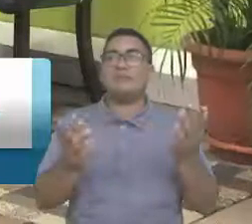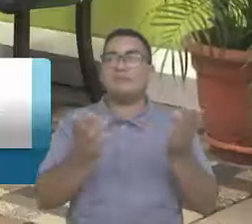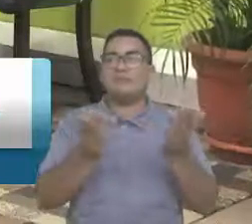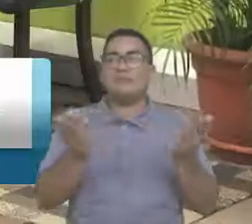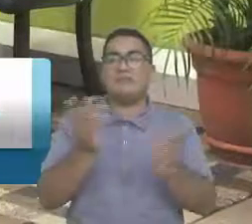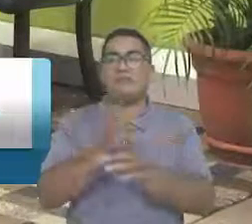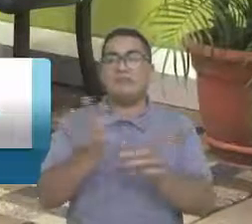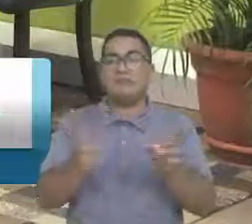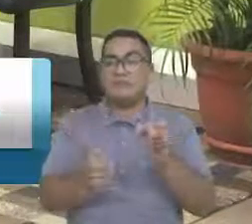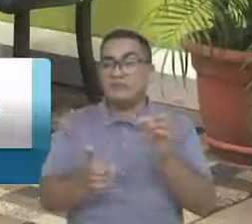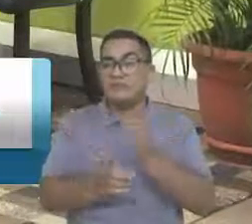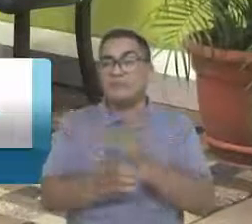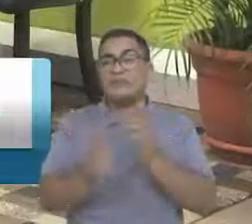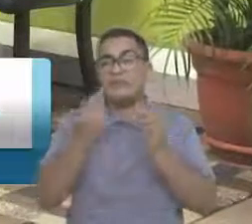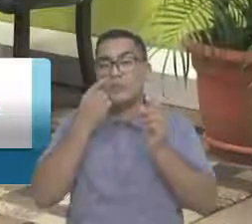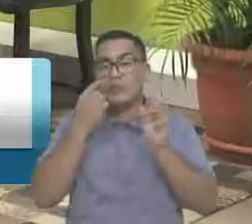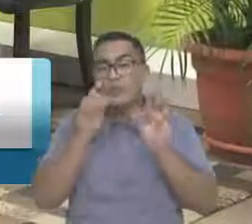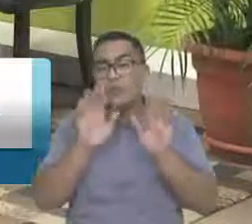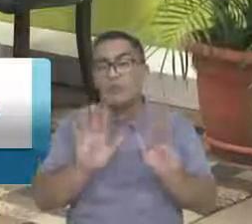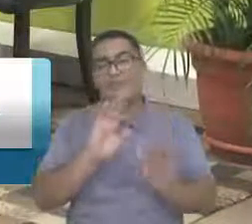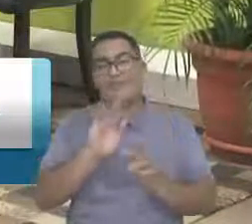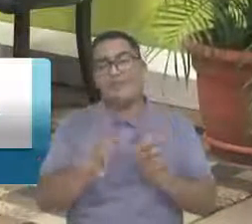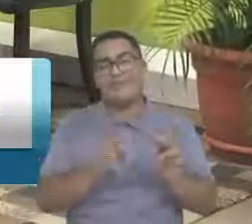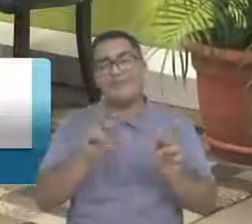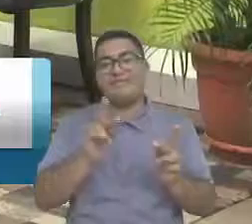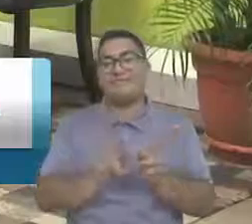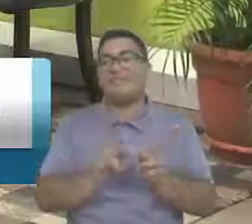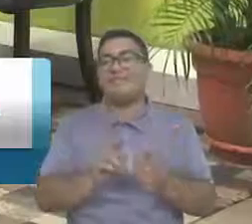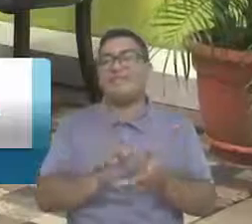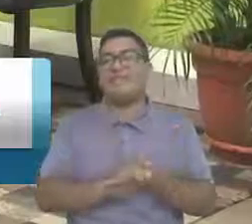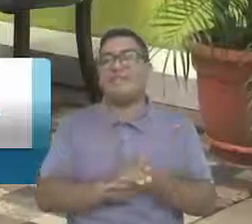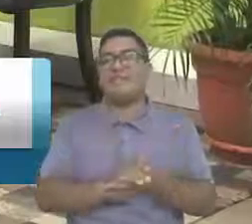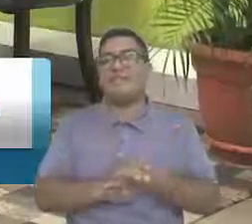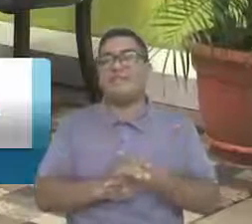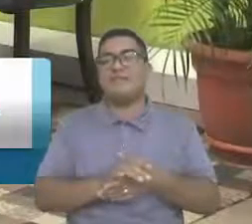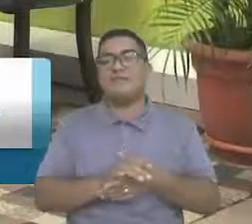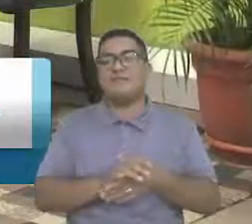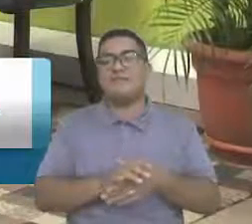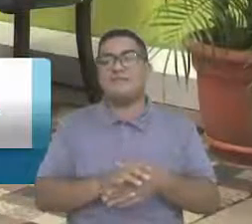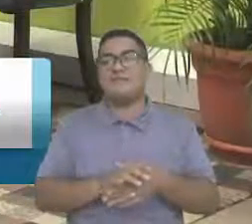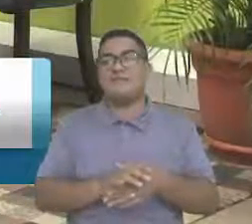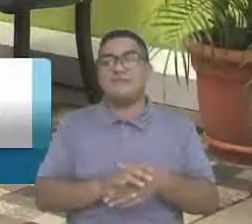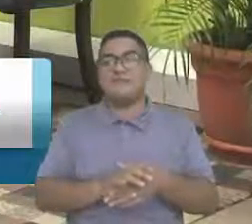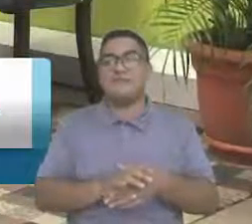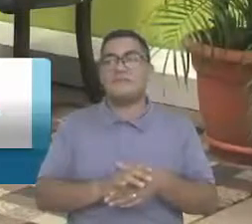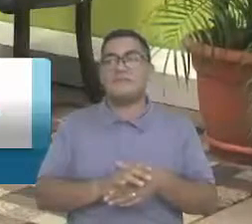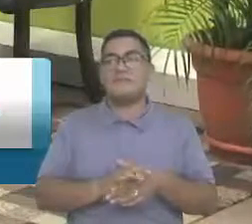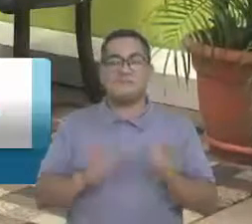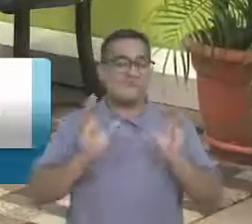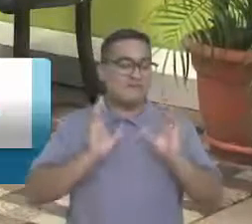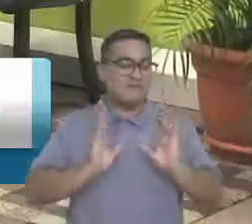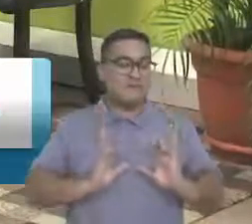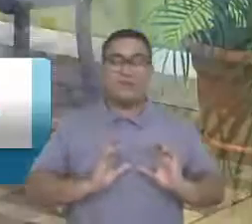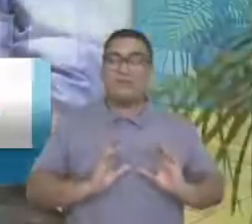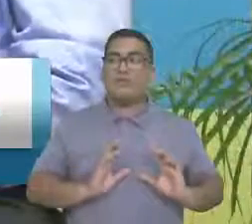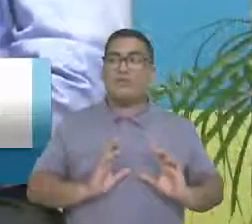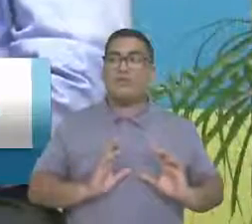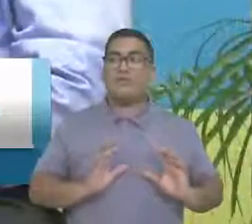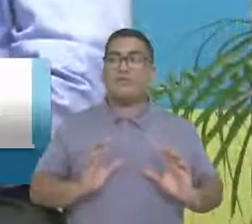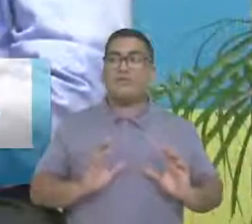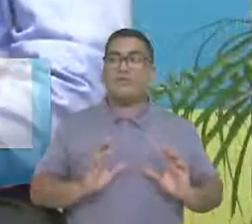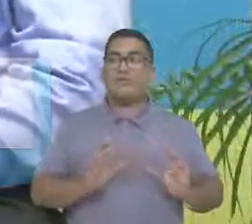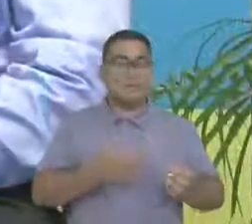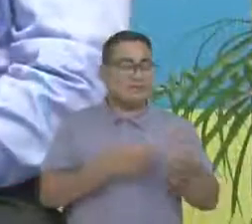debe ser una selección bien rigurosa, claro, porque de hecho cuando uno va a hacer un trasplante de cualquier, incluso hasta una